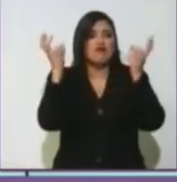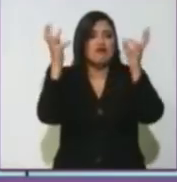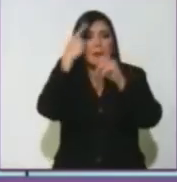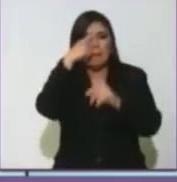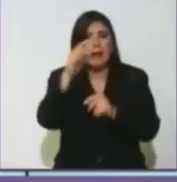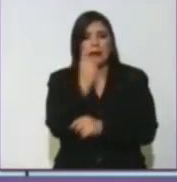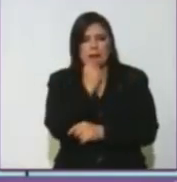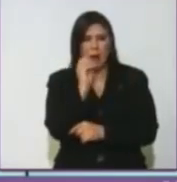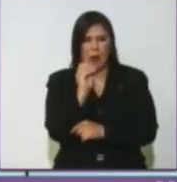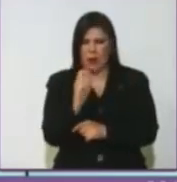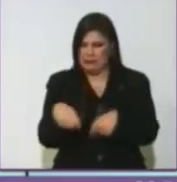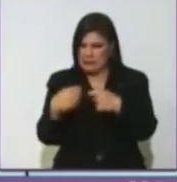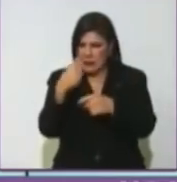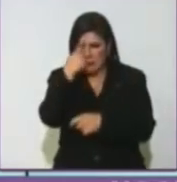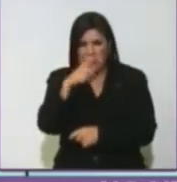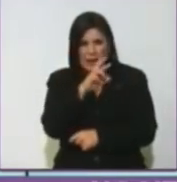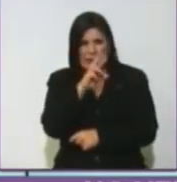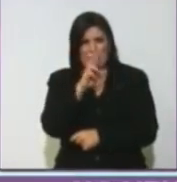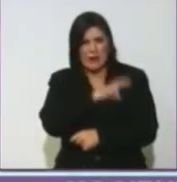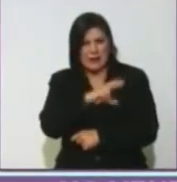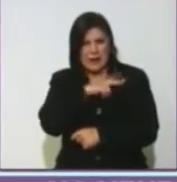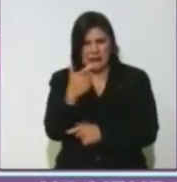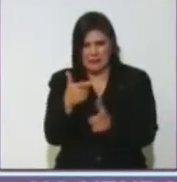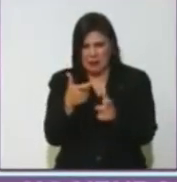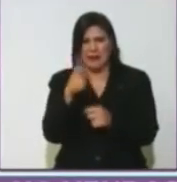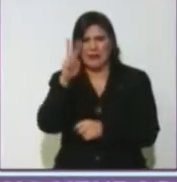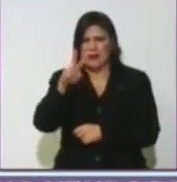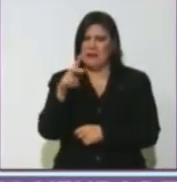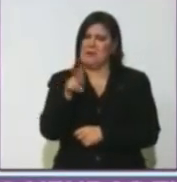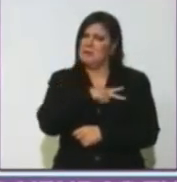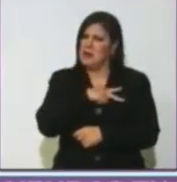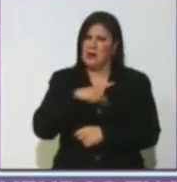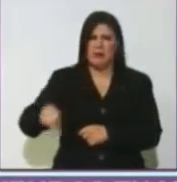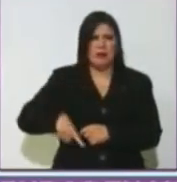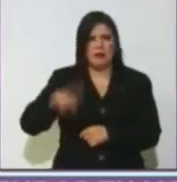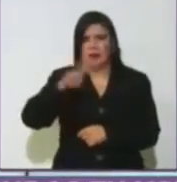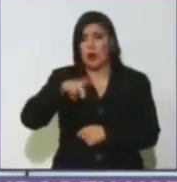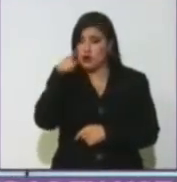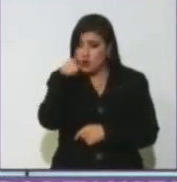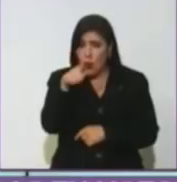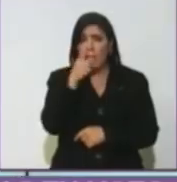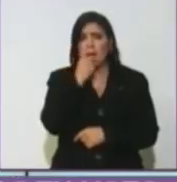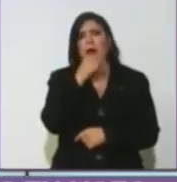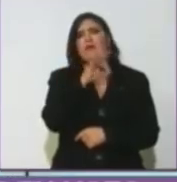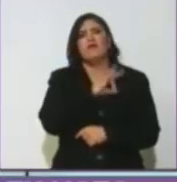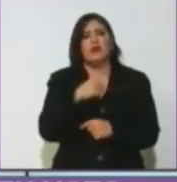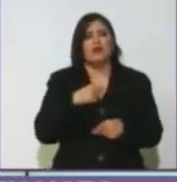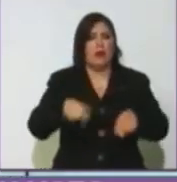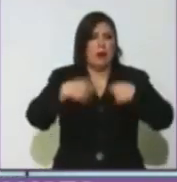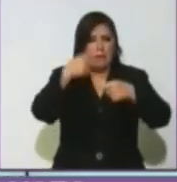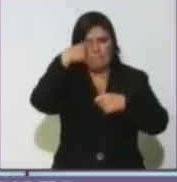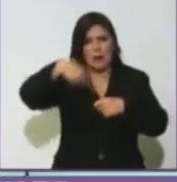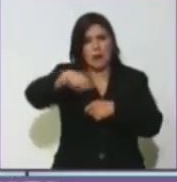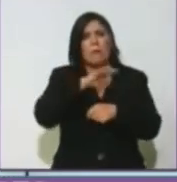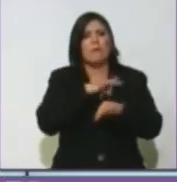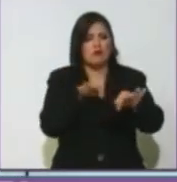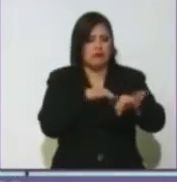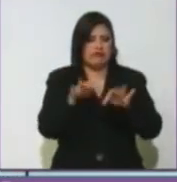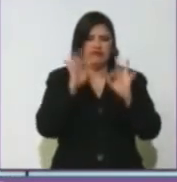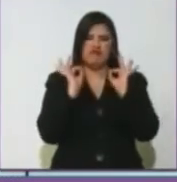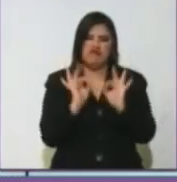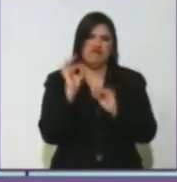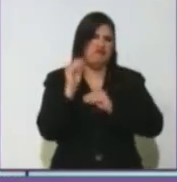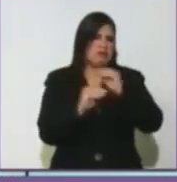eso no puede ser posible en mi gobierno tu policía tendrás los elementos necesarios para que puedas hacer bien tu